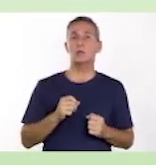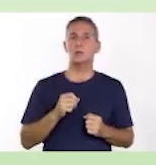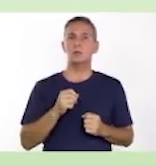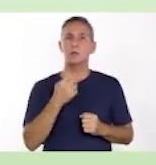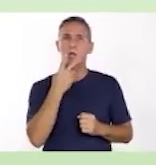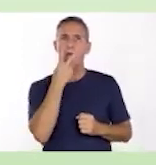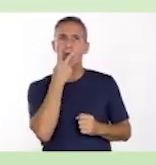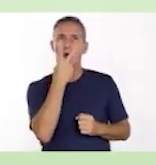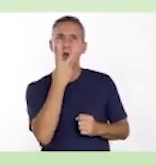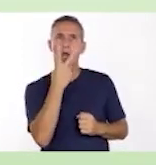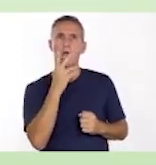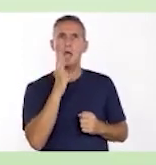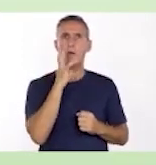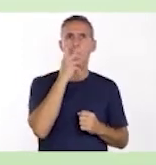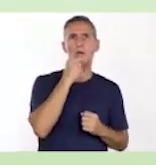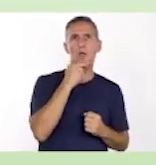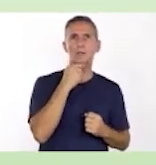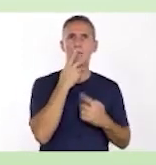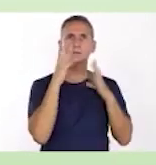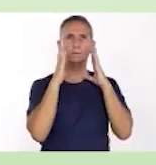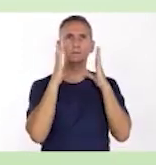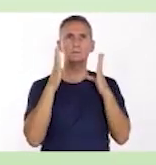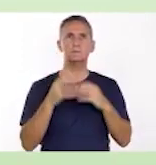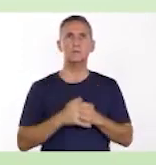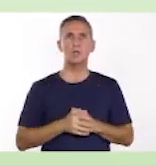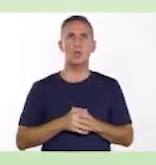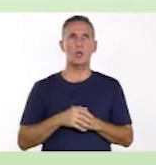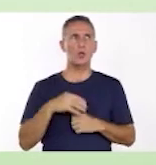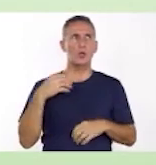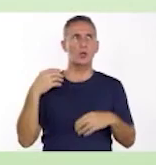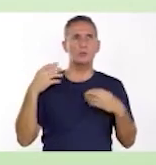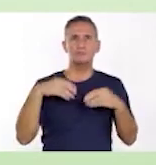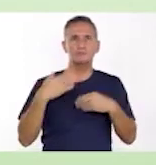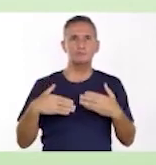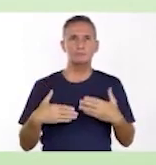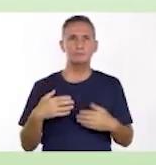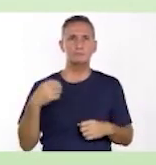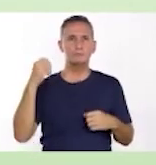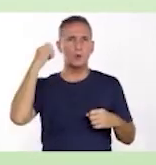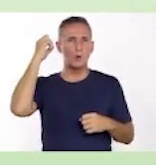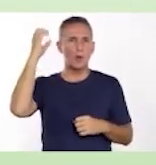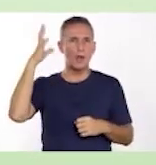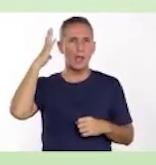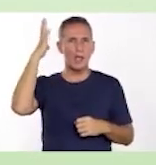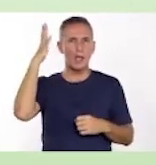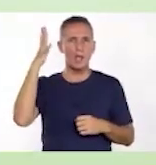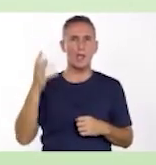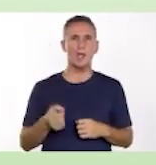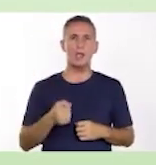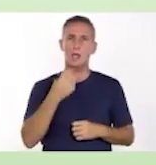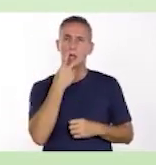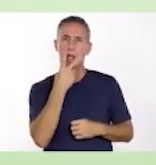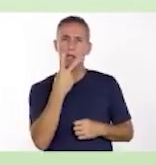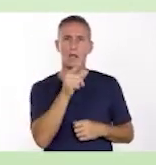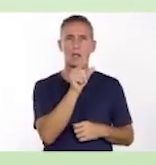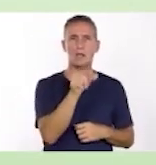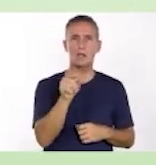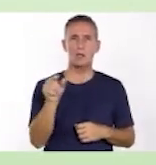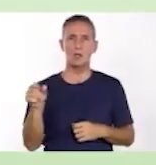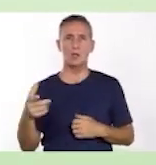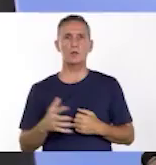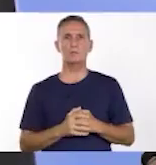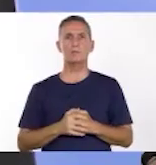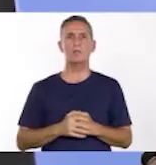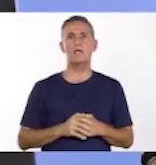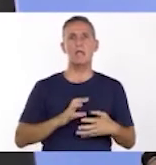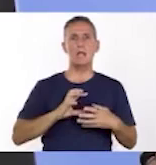efectos deslumbrantes, tendencia al exotismo, posición del hombre ante el mundo y el